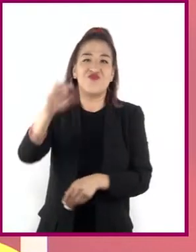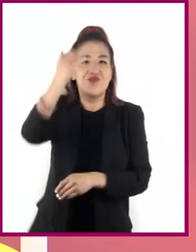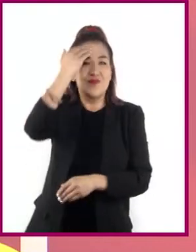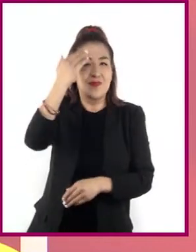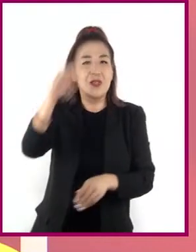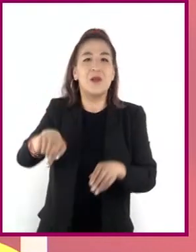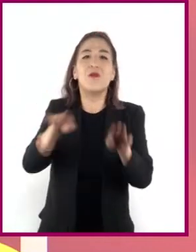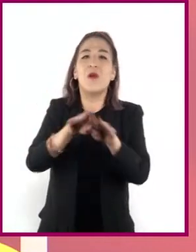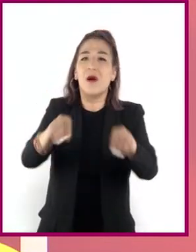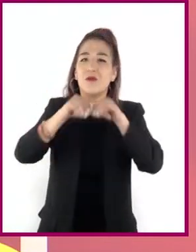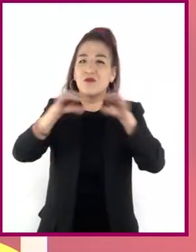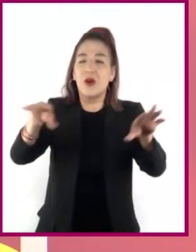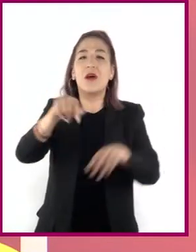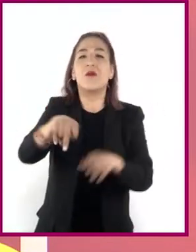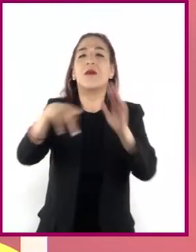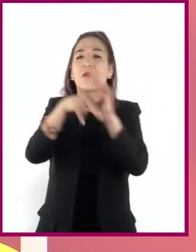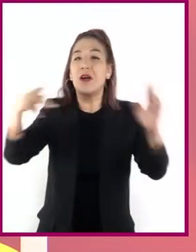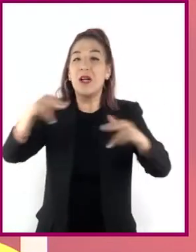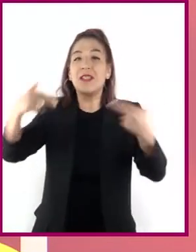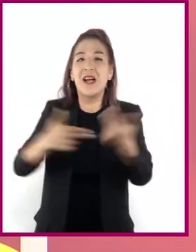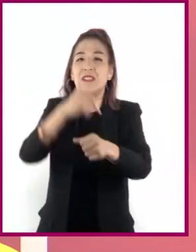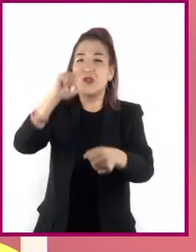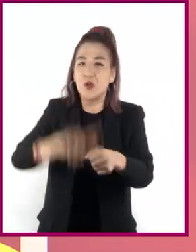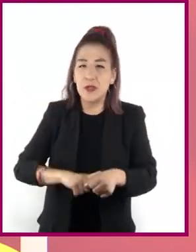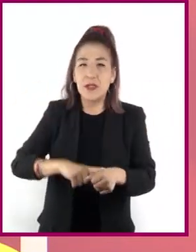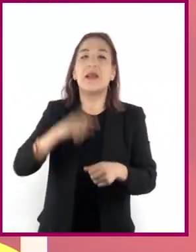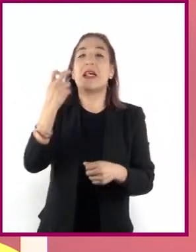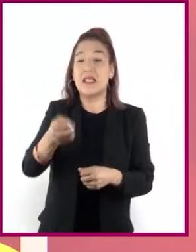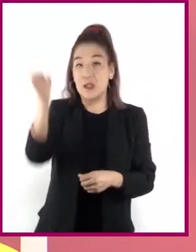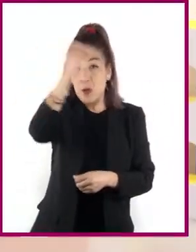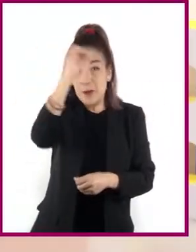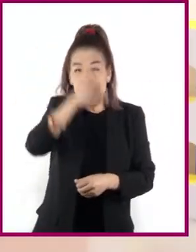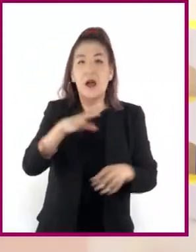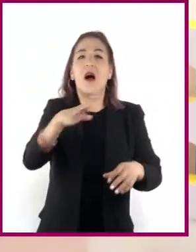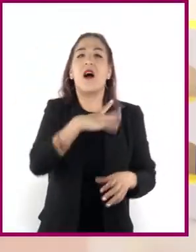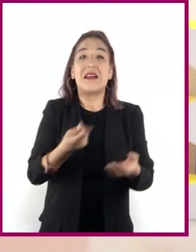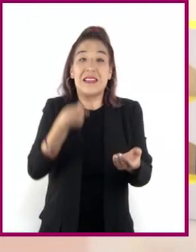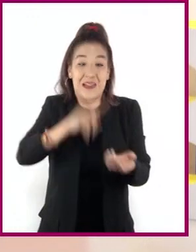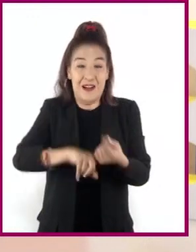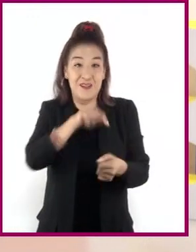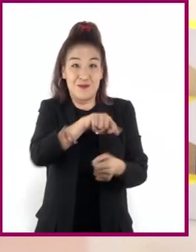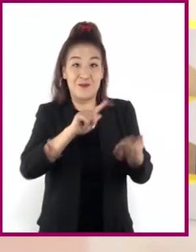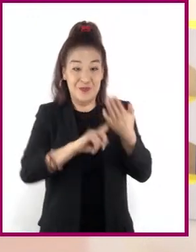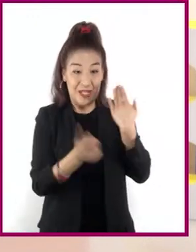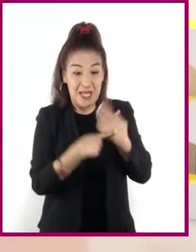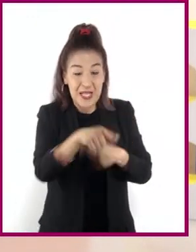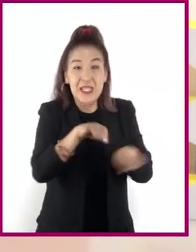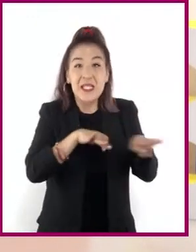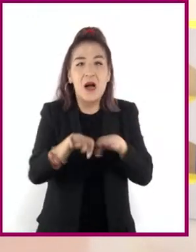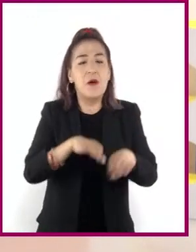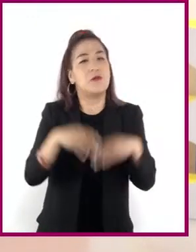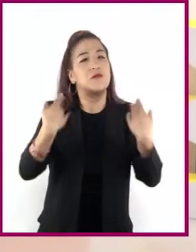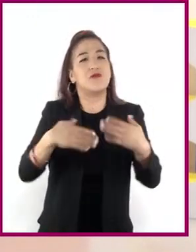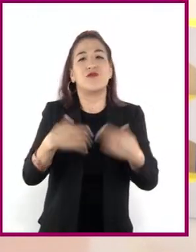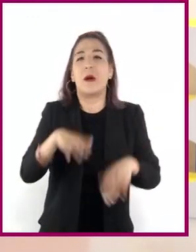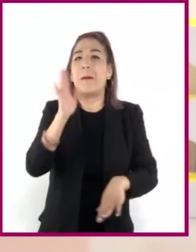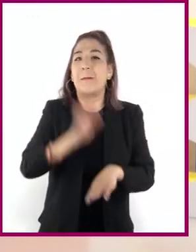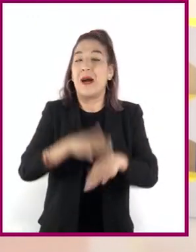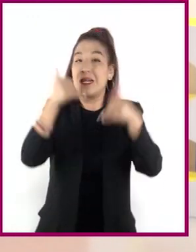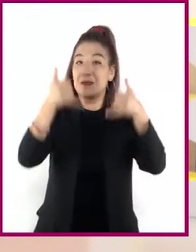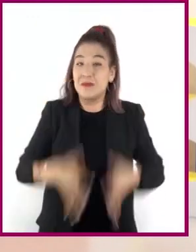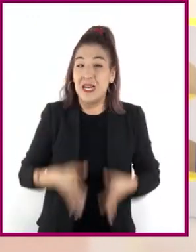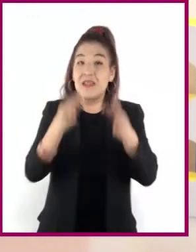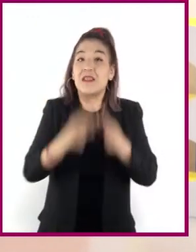diarios nacionales previo a la publicación de los artículos de opinión hay un trabajo muy importante el cual hace